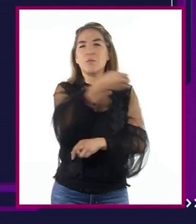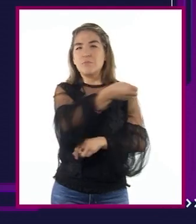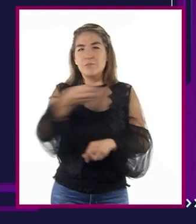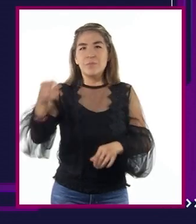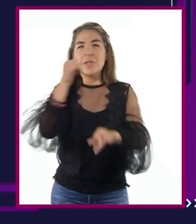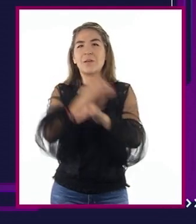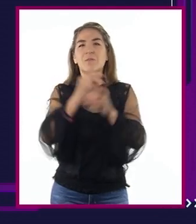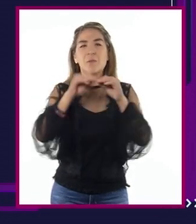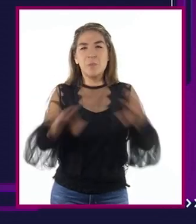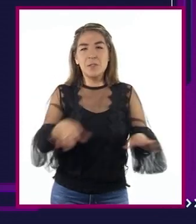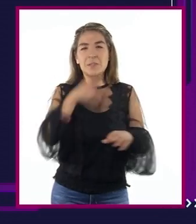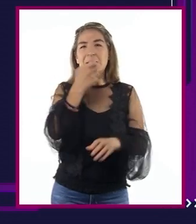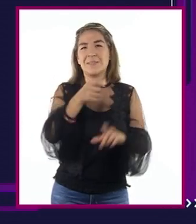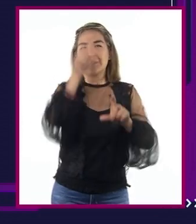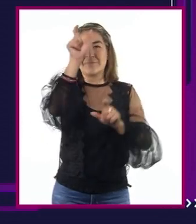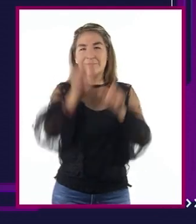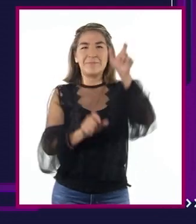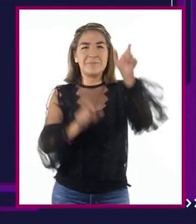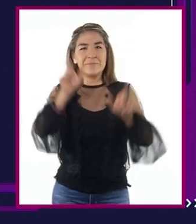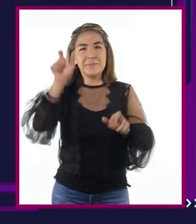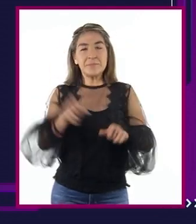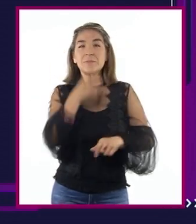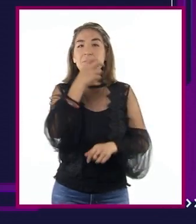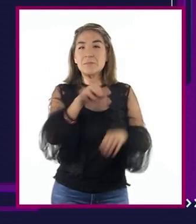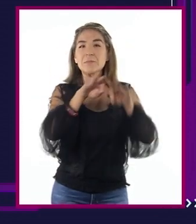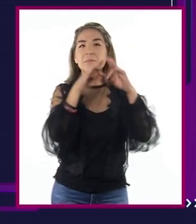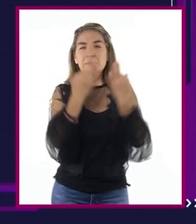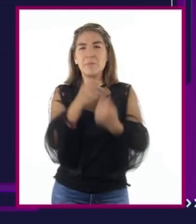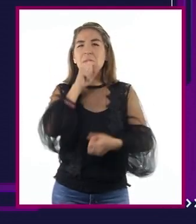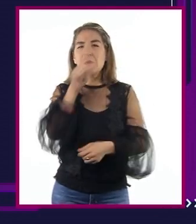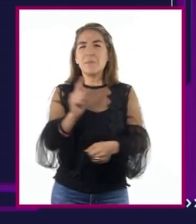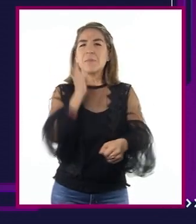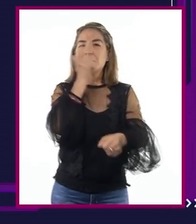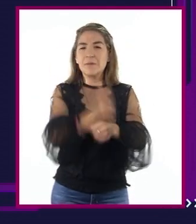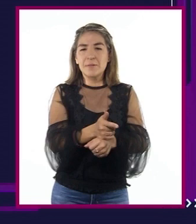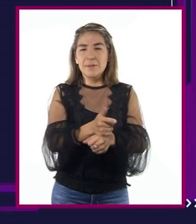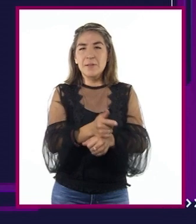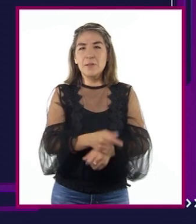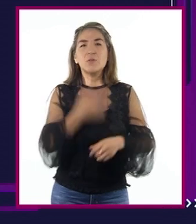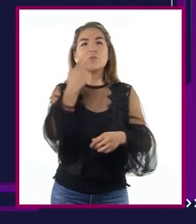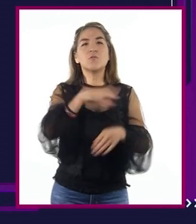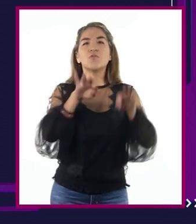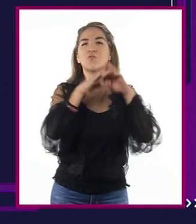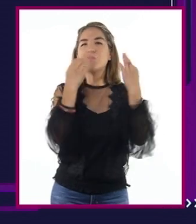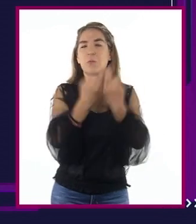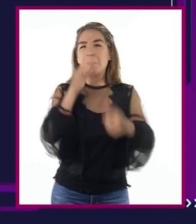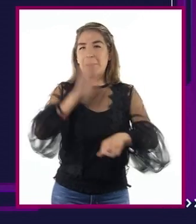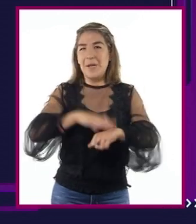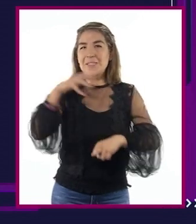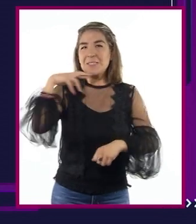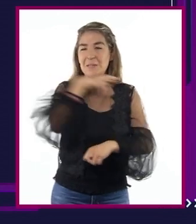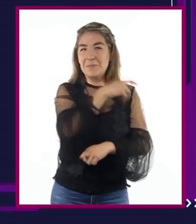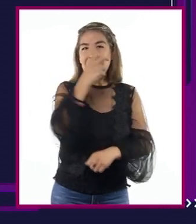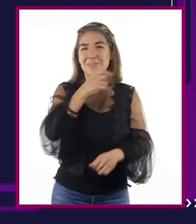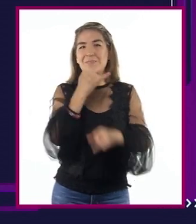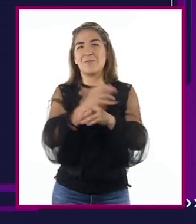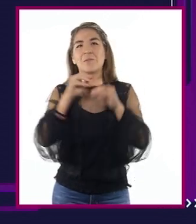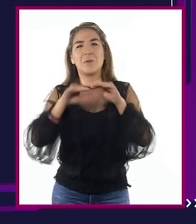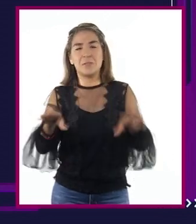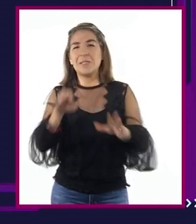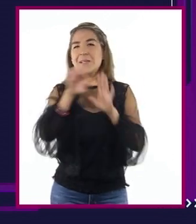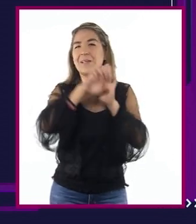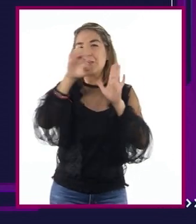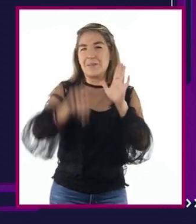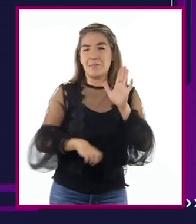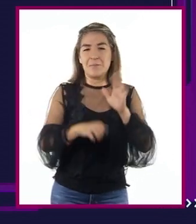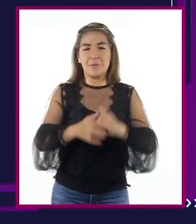información gráficamente y de esta manera identificar de forma rápida los datos requeridos. Por